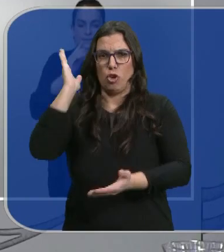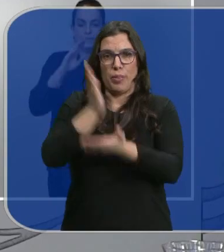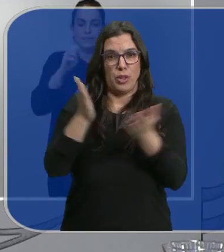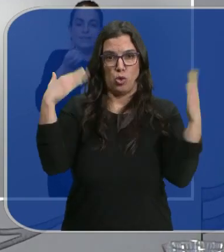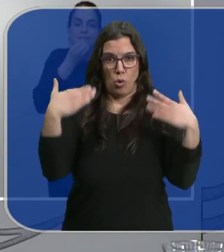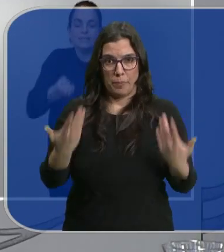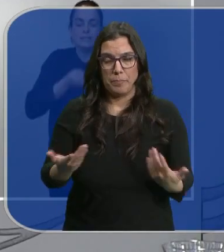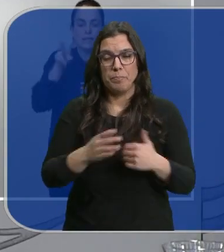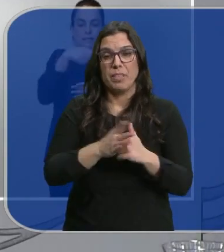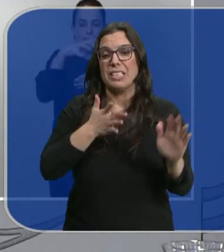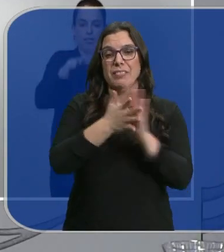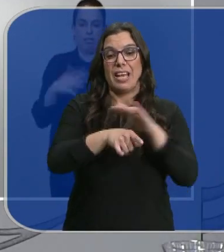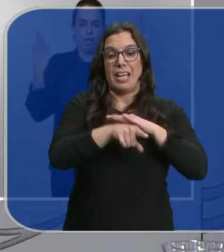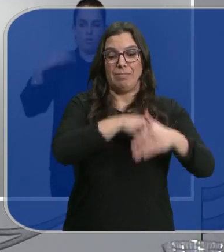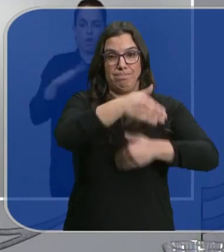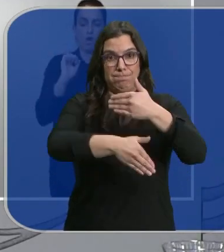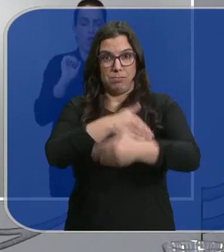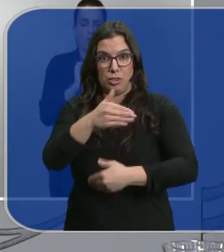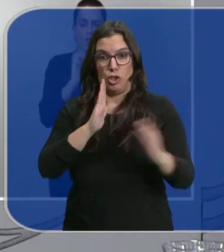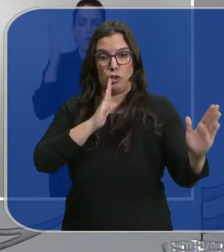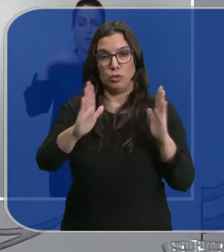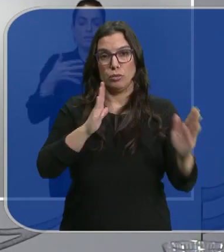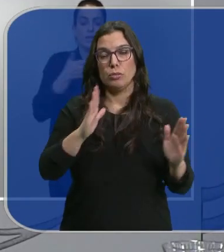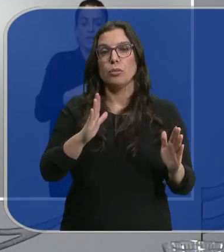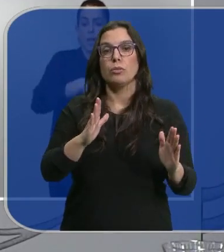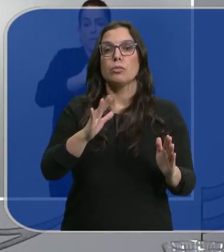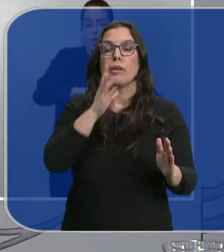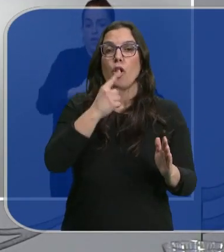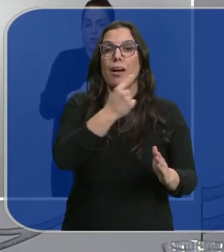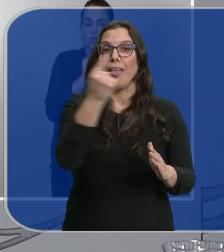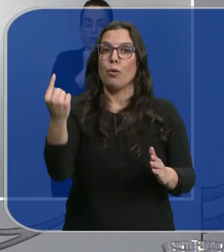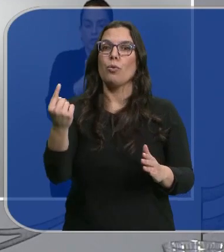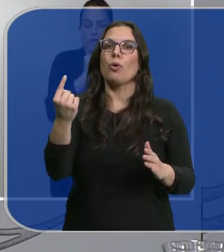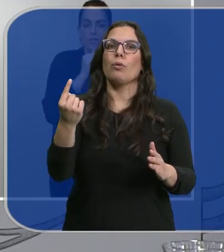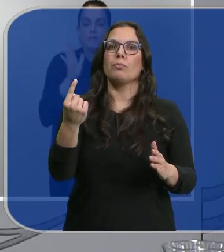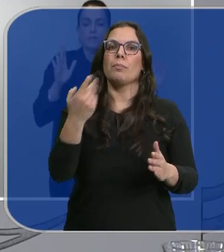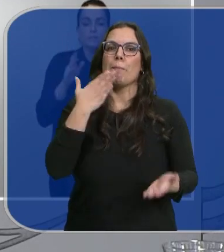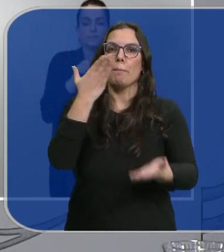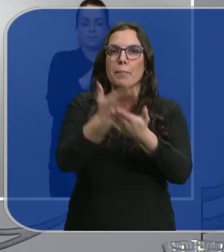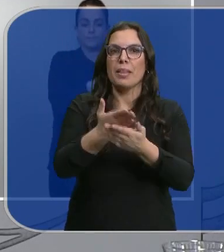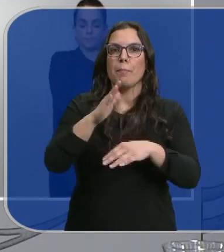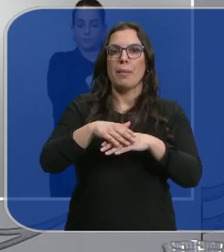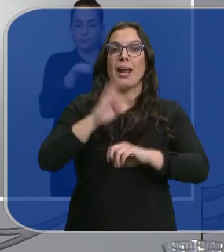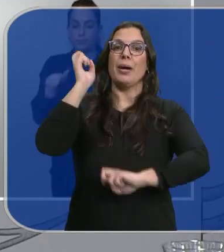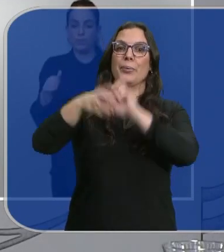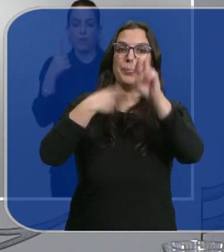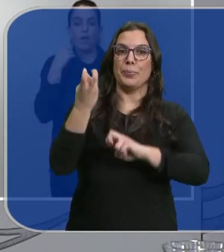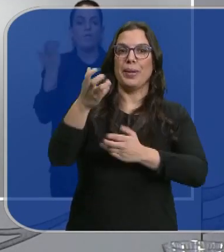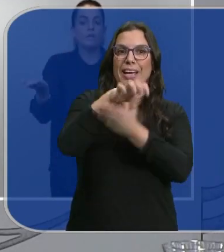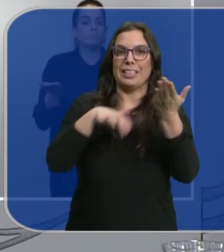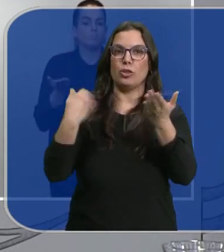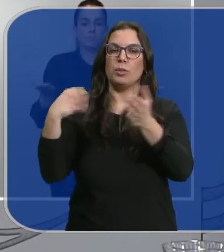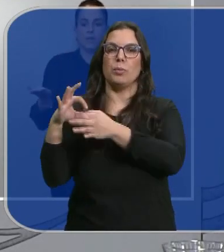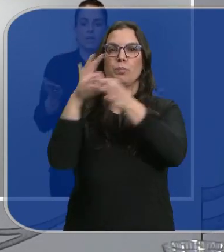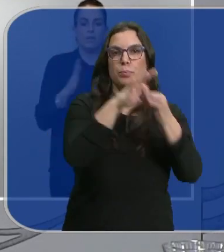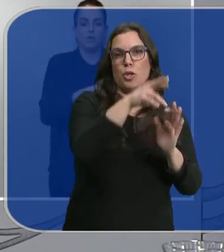condena. Se trata de un trámite procesal en el que se dirigen a las partes precisamente para pedir que actualicen sus escritos